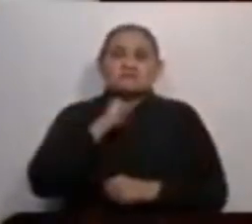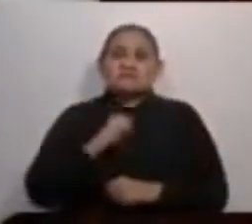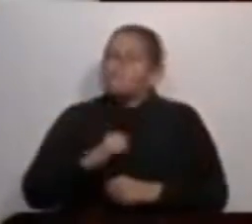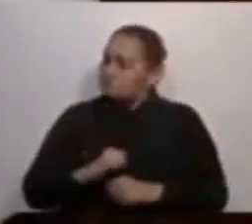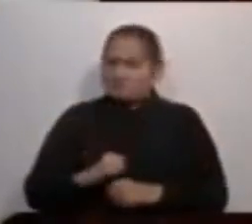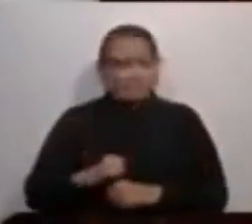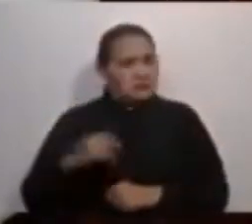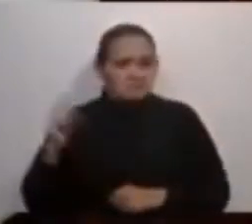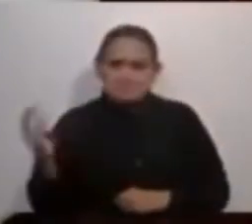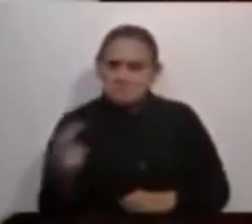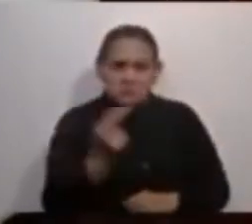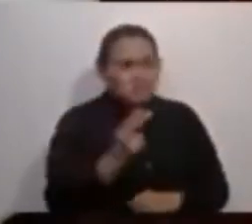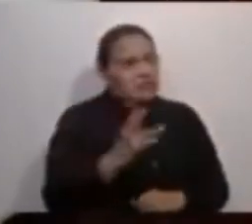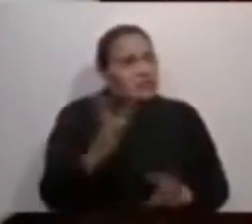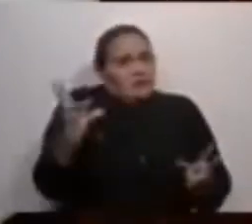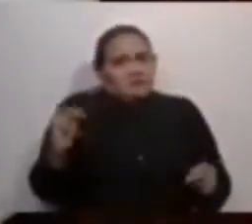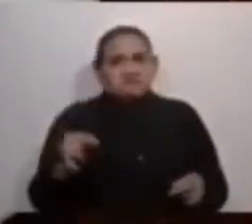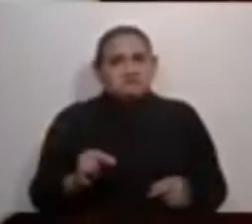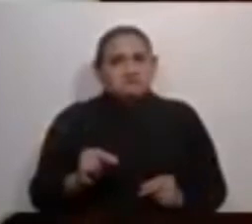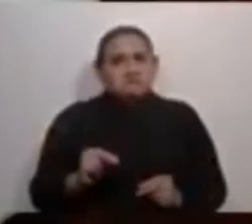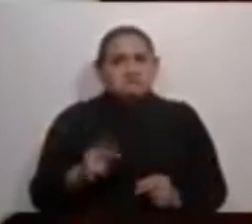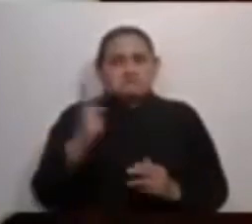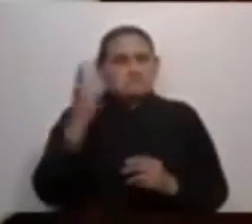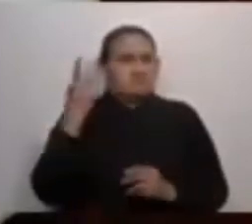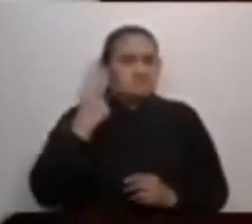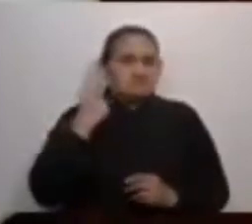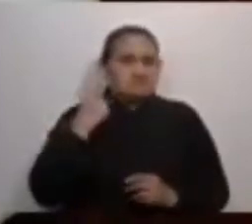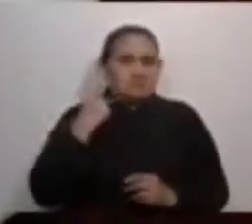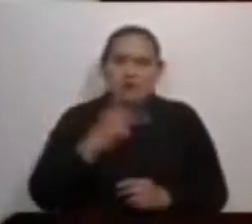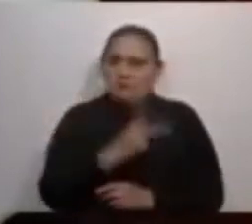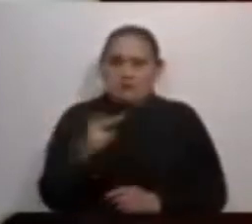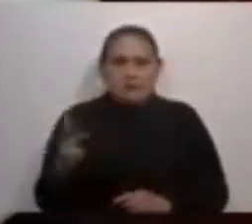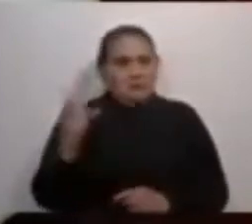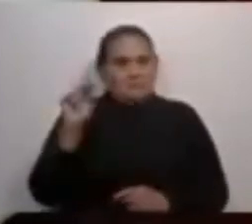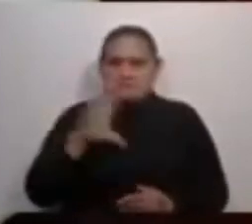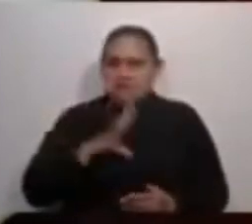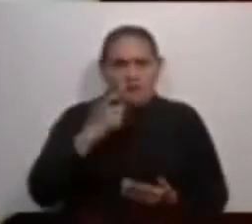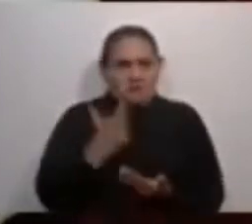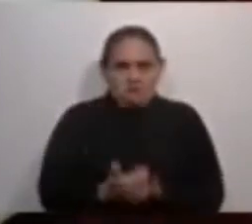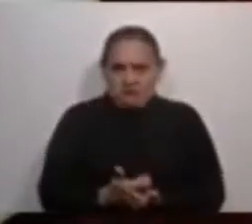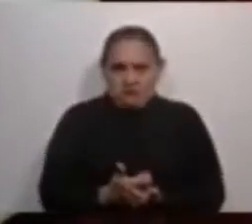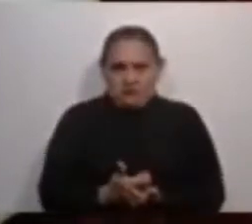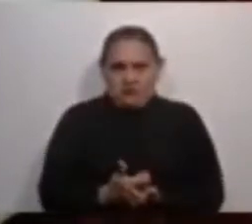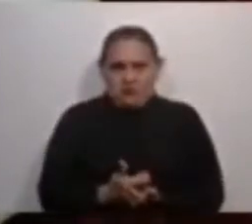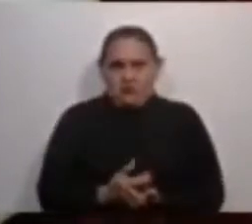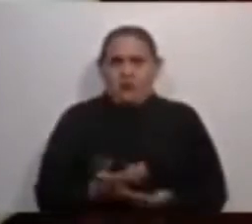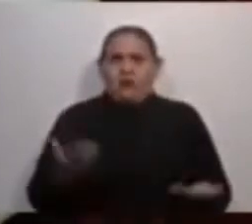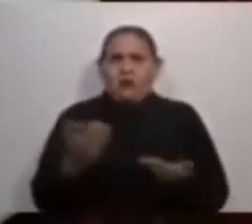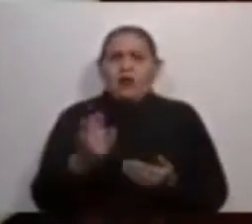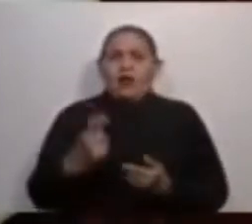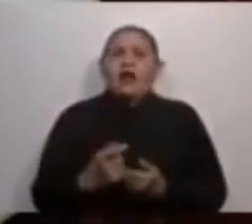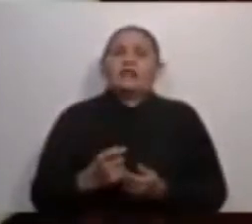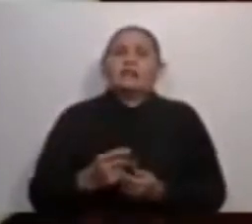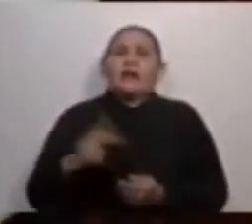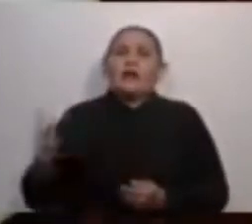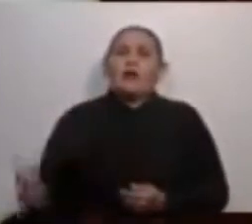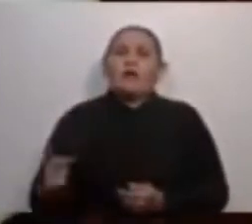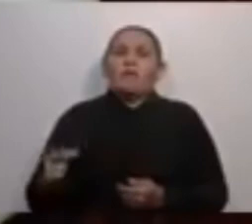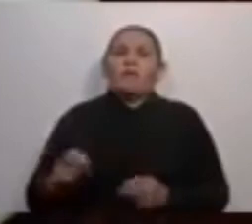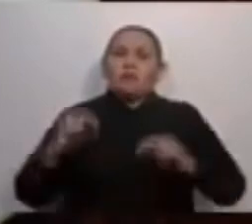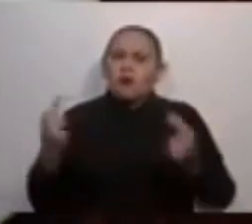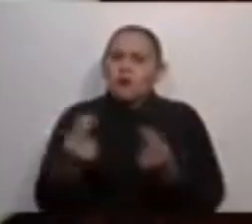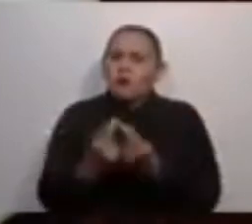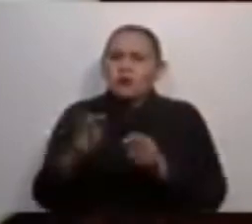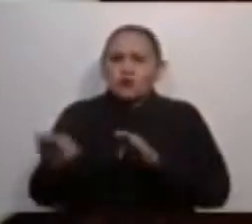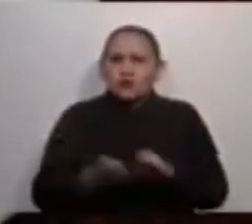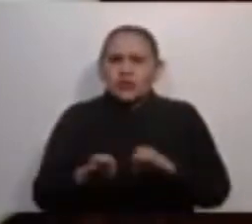públicas tardarían años en rendir frutos. Pues no hay política pública ni presupuesto que sustituya lo que hace un pueblo unido y trabajando por los